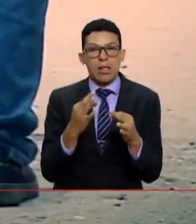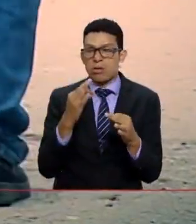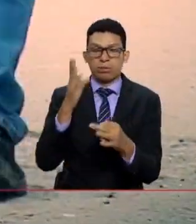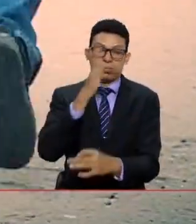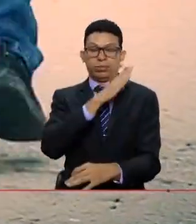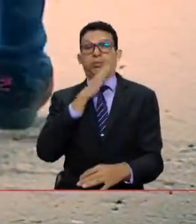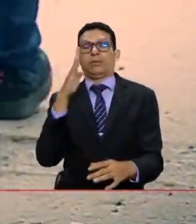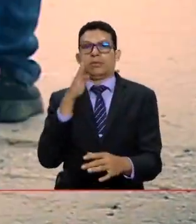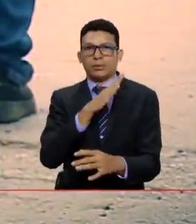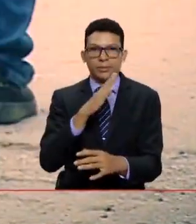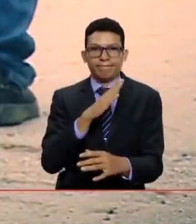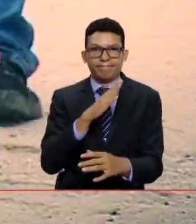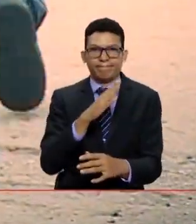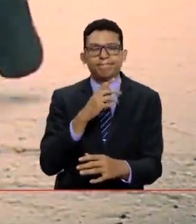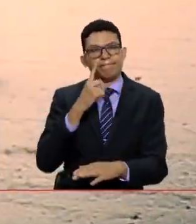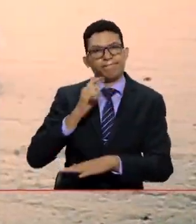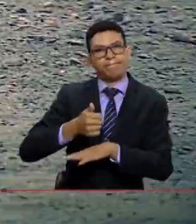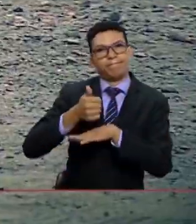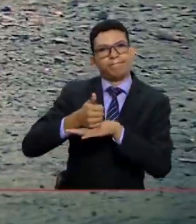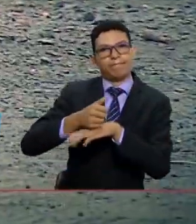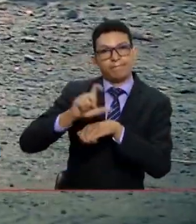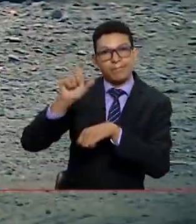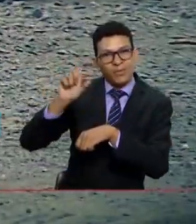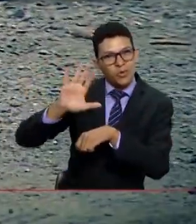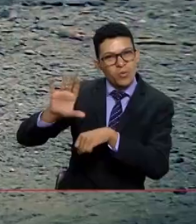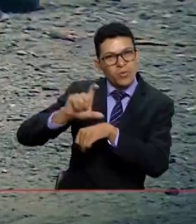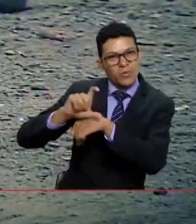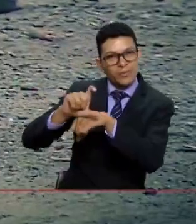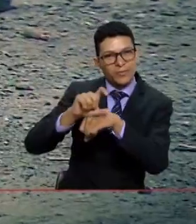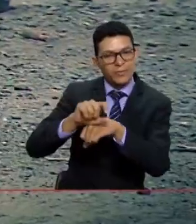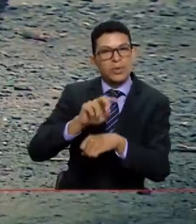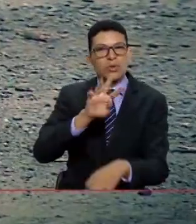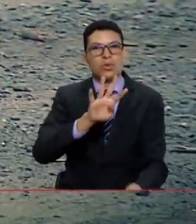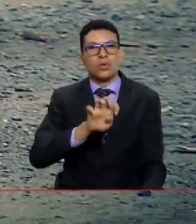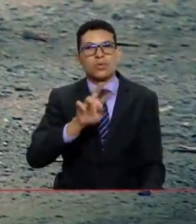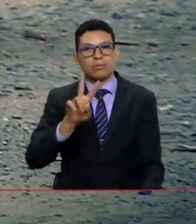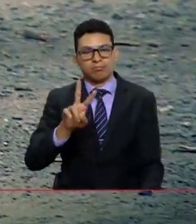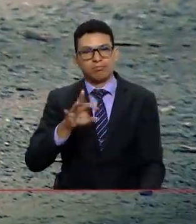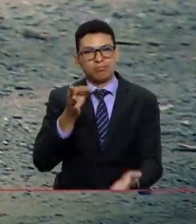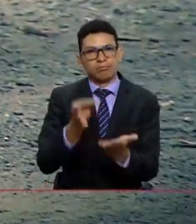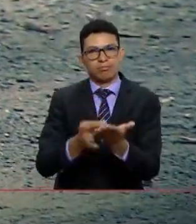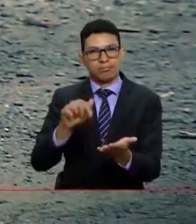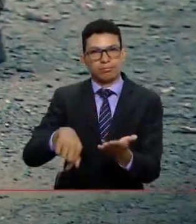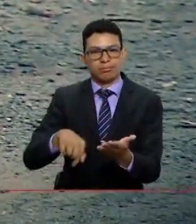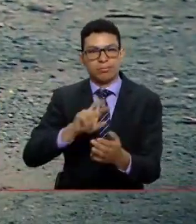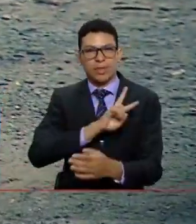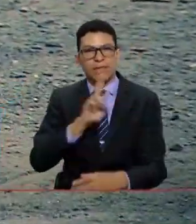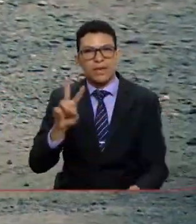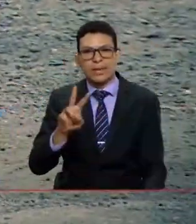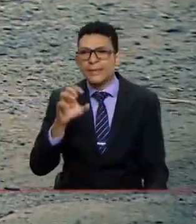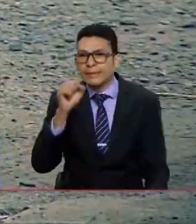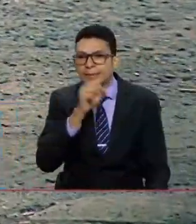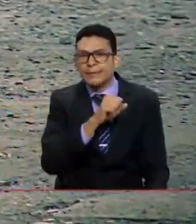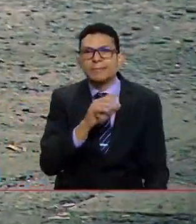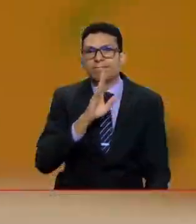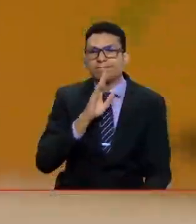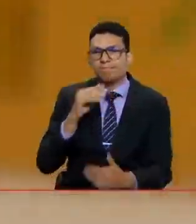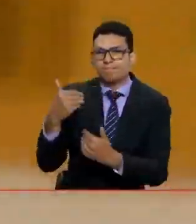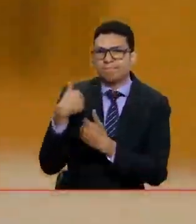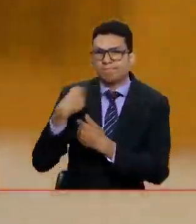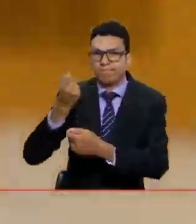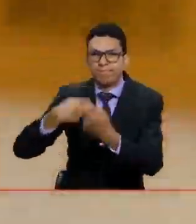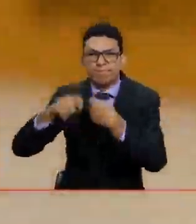Las autoridades y consejos directivos de las 92 instituciones educativas de la capital del Valle trabajan para identificar quiénes estarían a cargo de